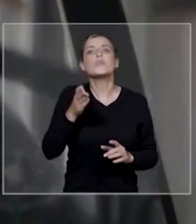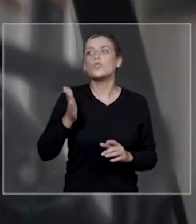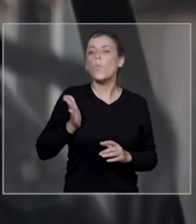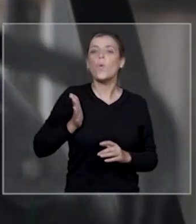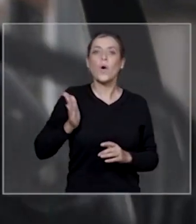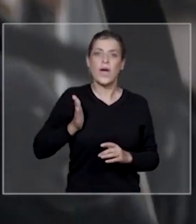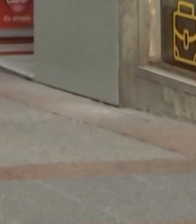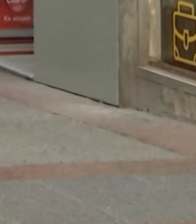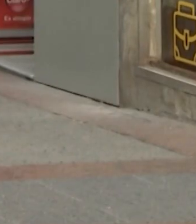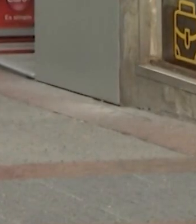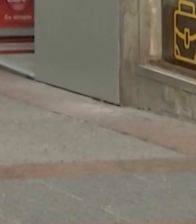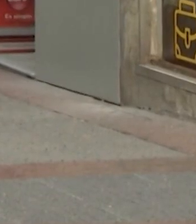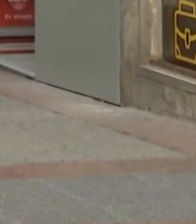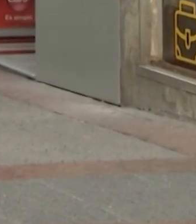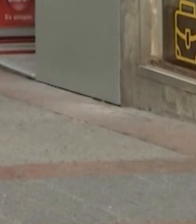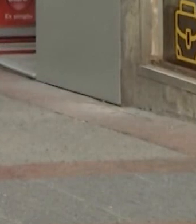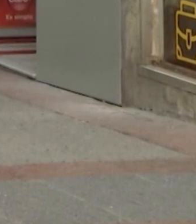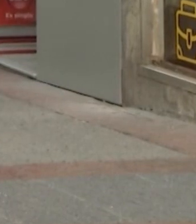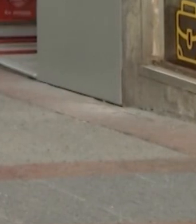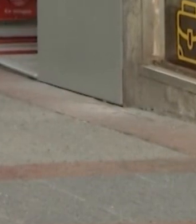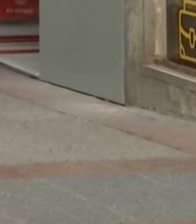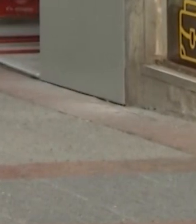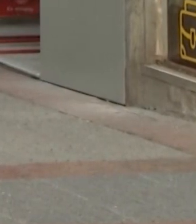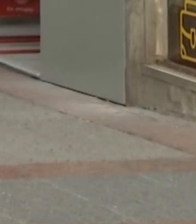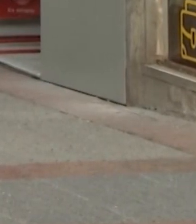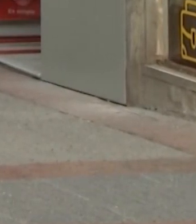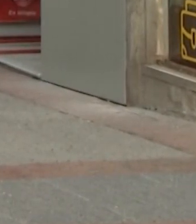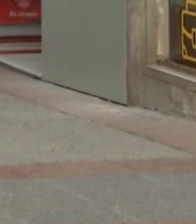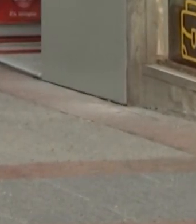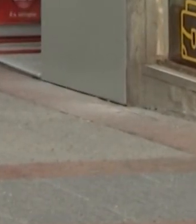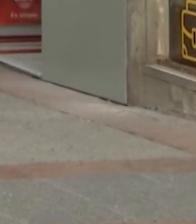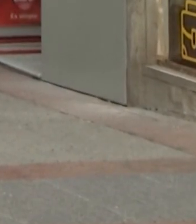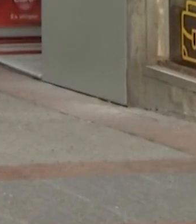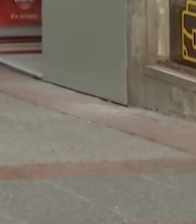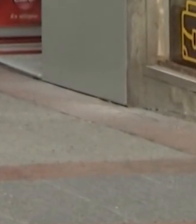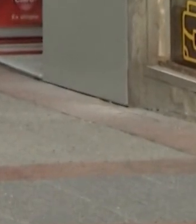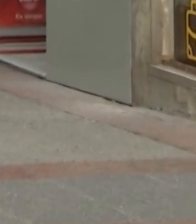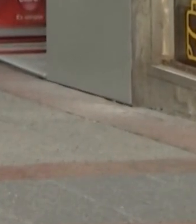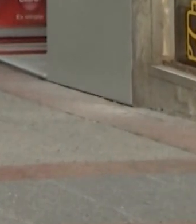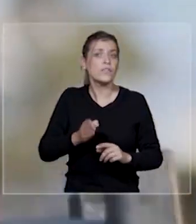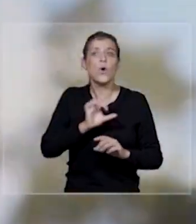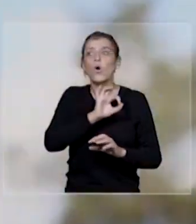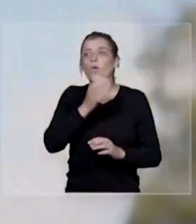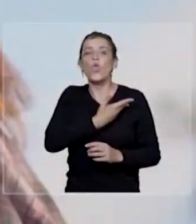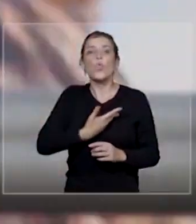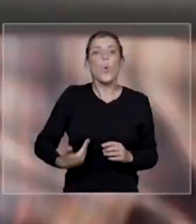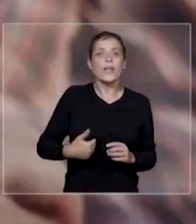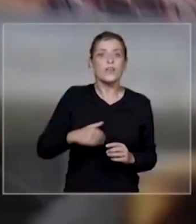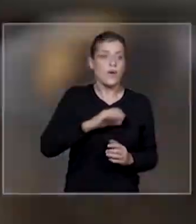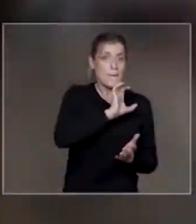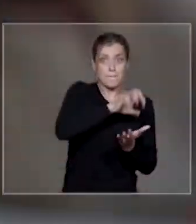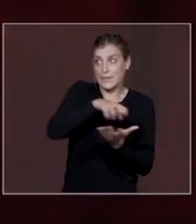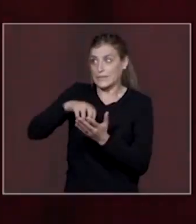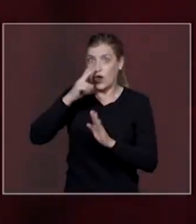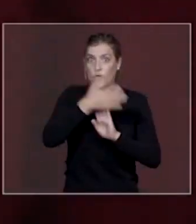pero las mujeres representan sólo el 23 por ciento de quienes cursan facultad de ingeniería además las mujeres son dueñas de